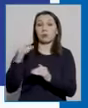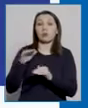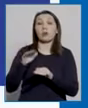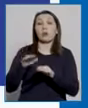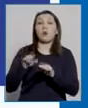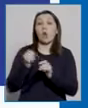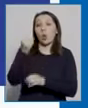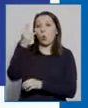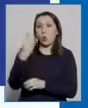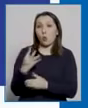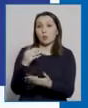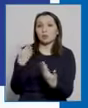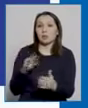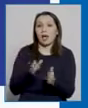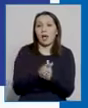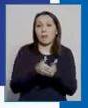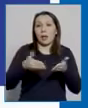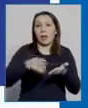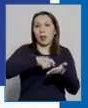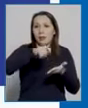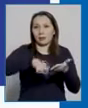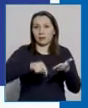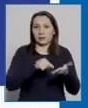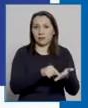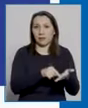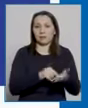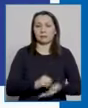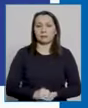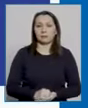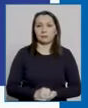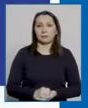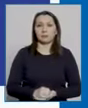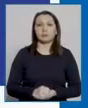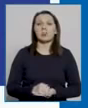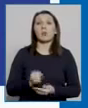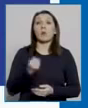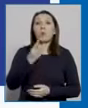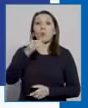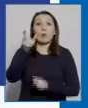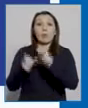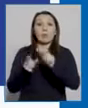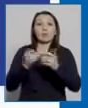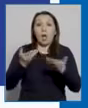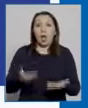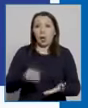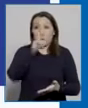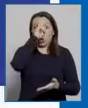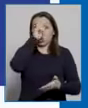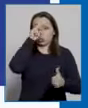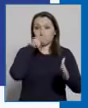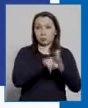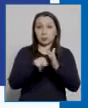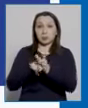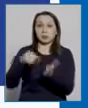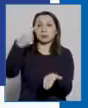números que ha registrado el registro civil. Con respecto al número de personas hospitalizadas,